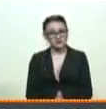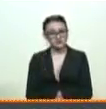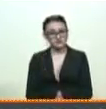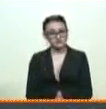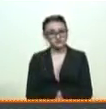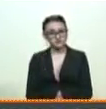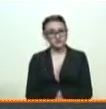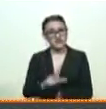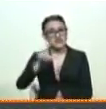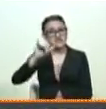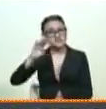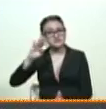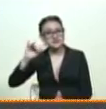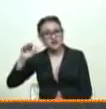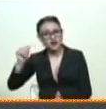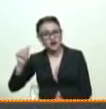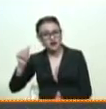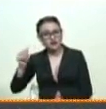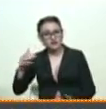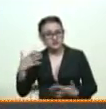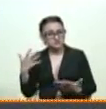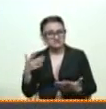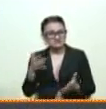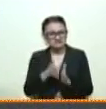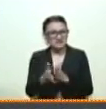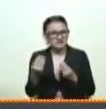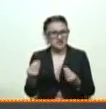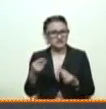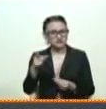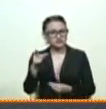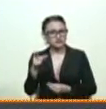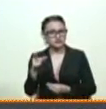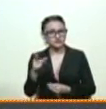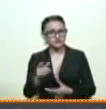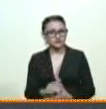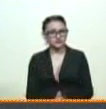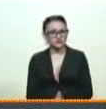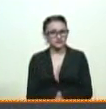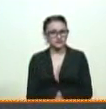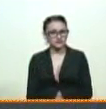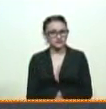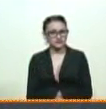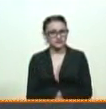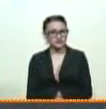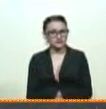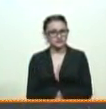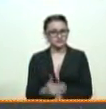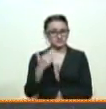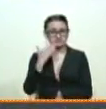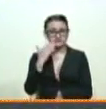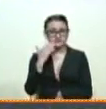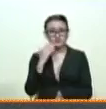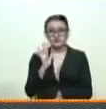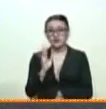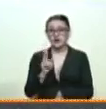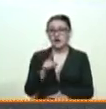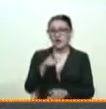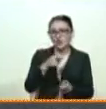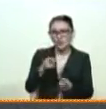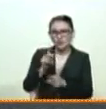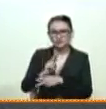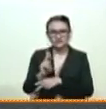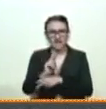prósperos. ¿Y qué ocurrió allí? El pretexto, bueno, que estamos usando armas